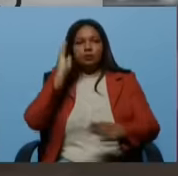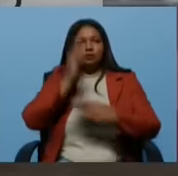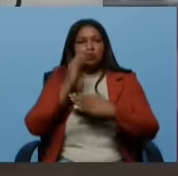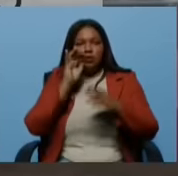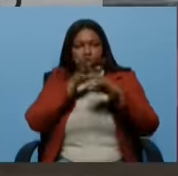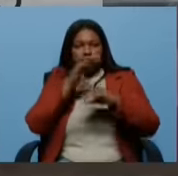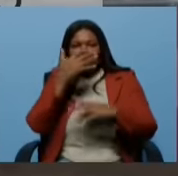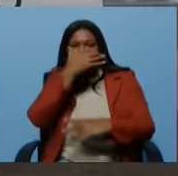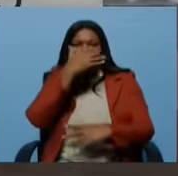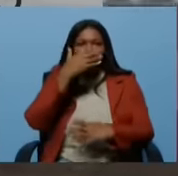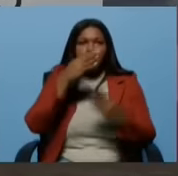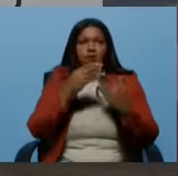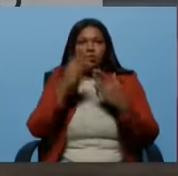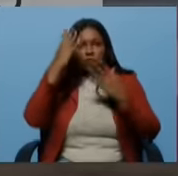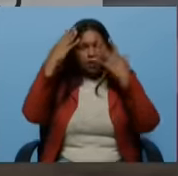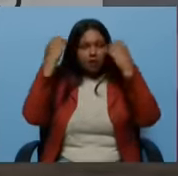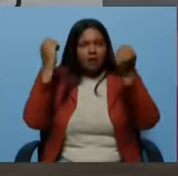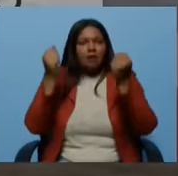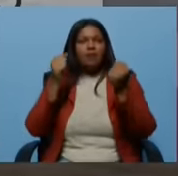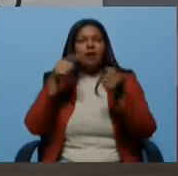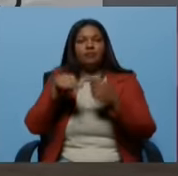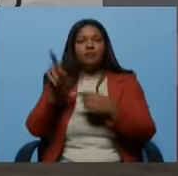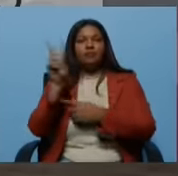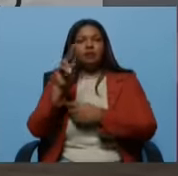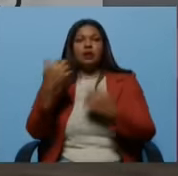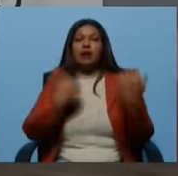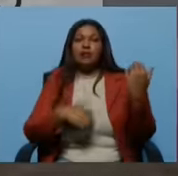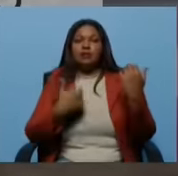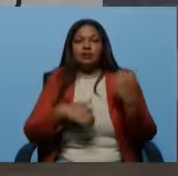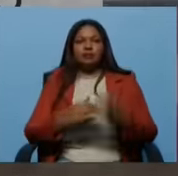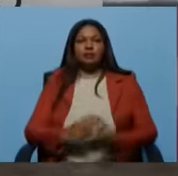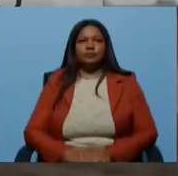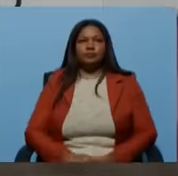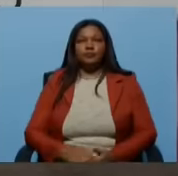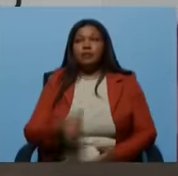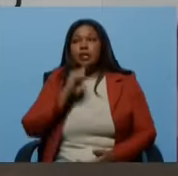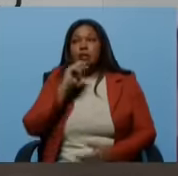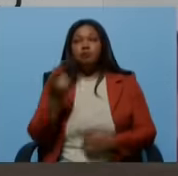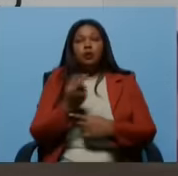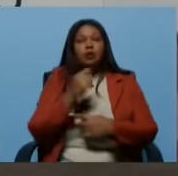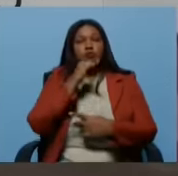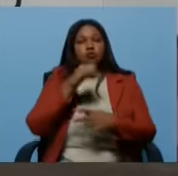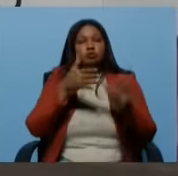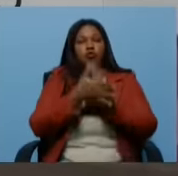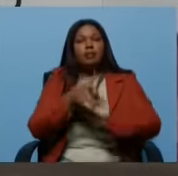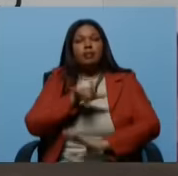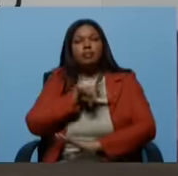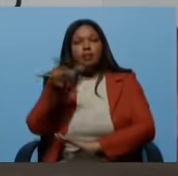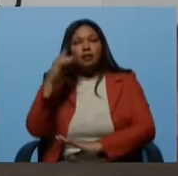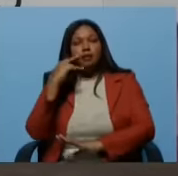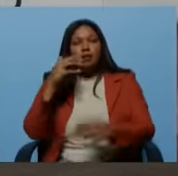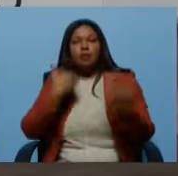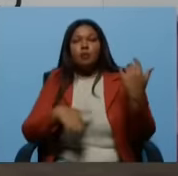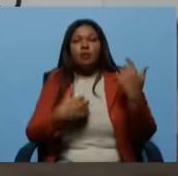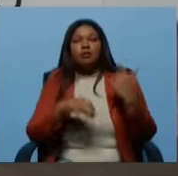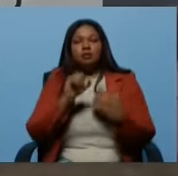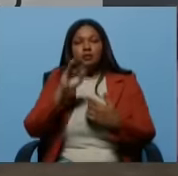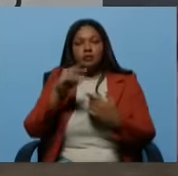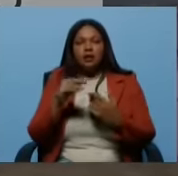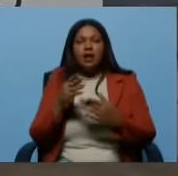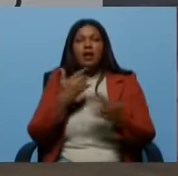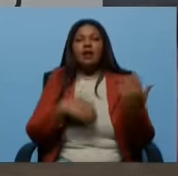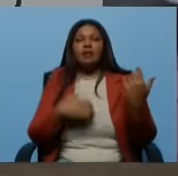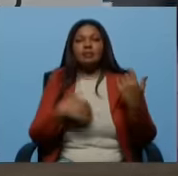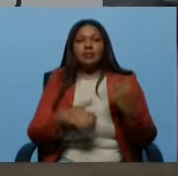espionaje a funcionario diplomático de la Embajada de Venezuela en Argentina, quien buscaba información sobre la aeronave en el aeropuerto de Ezeiza, en Buenos